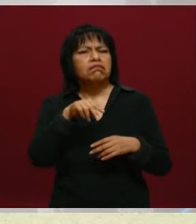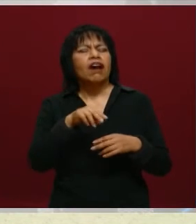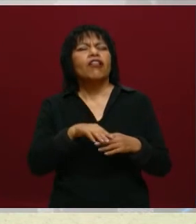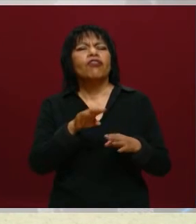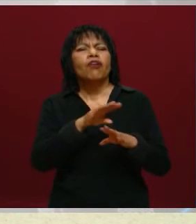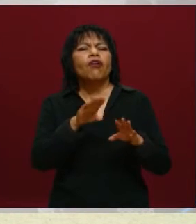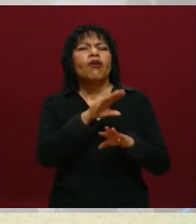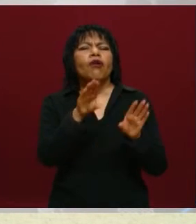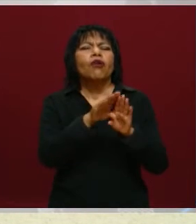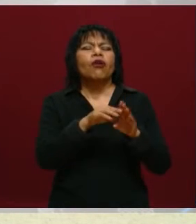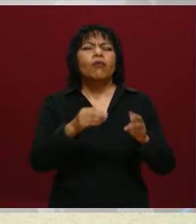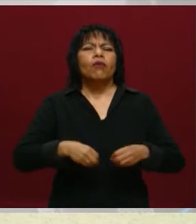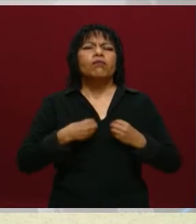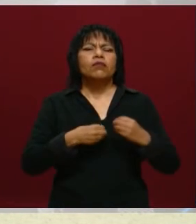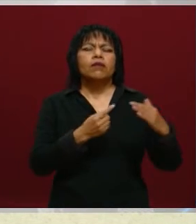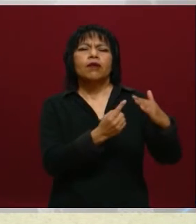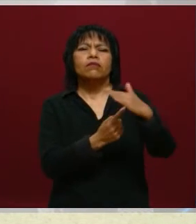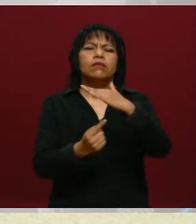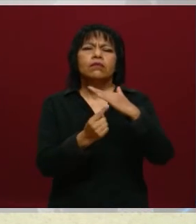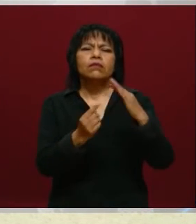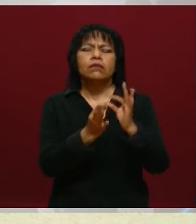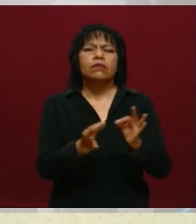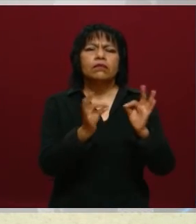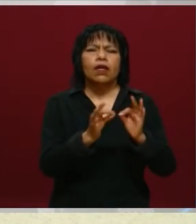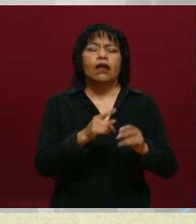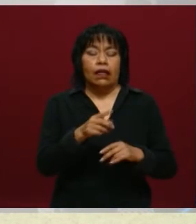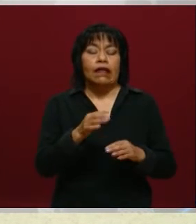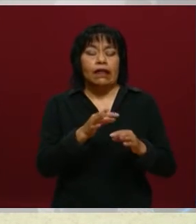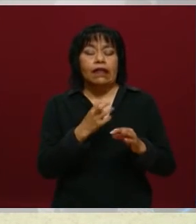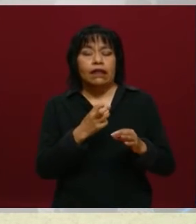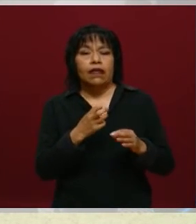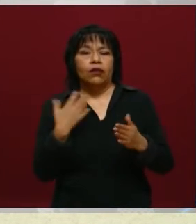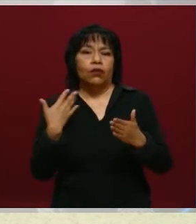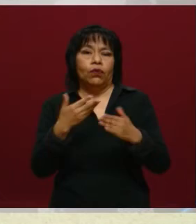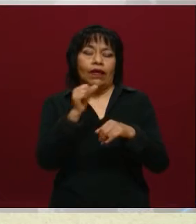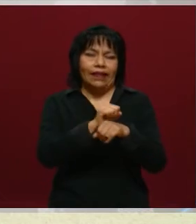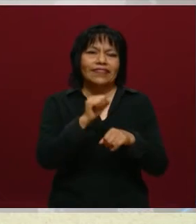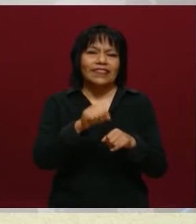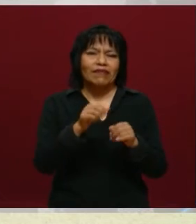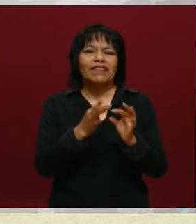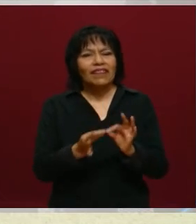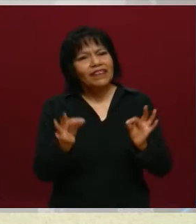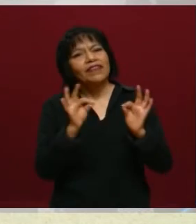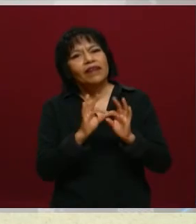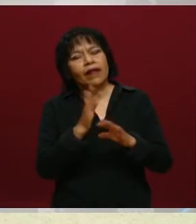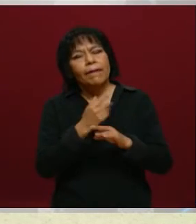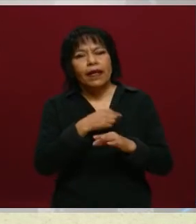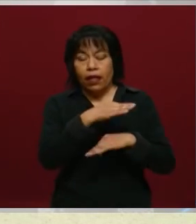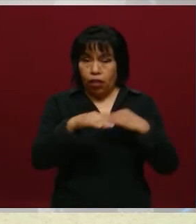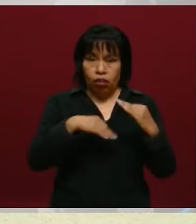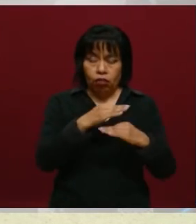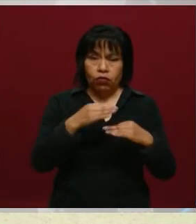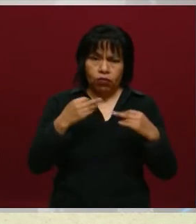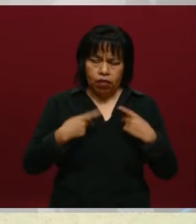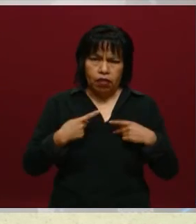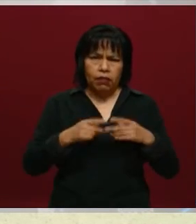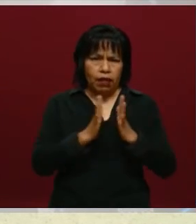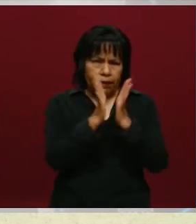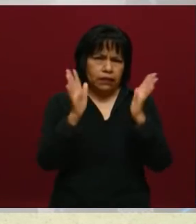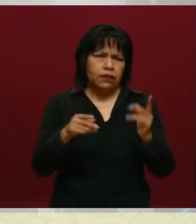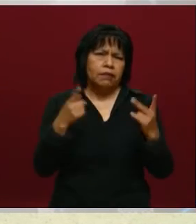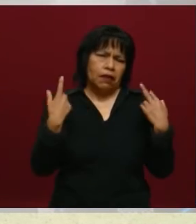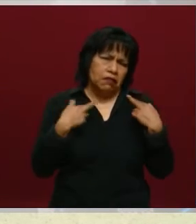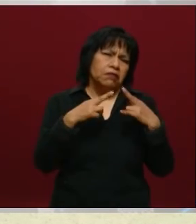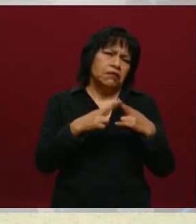ha sido una semana muy enriquecedora no solamente para los organizadores por supuesto que no era la intención sino para los docentes